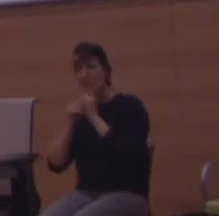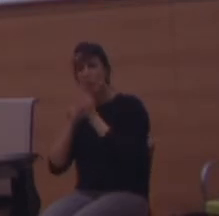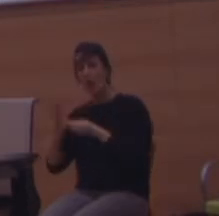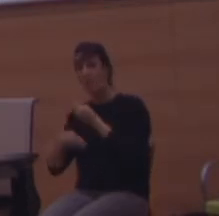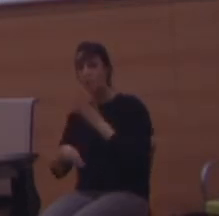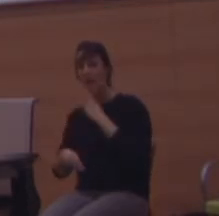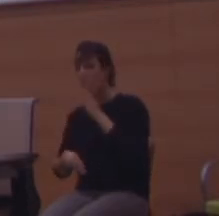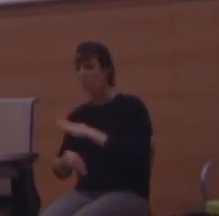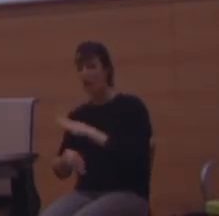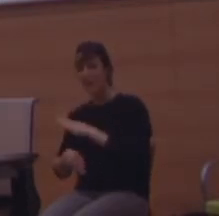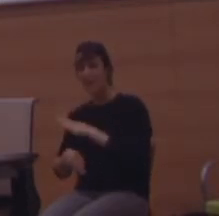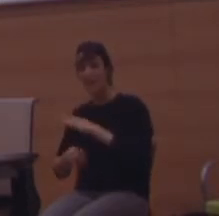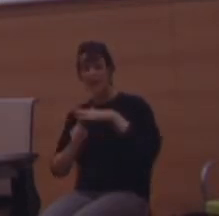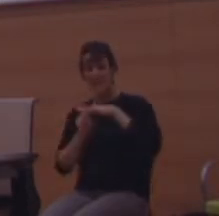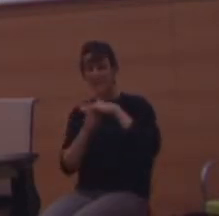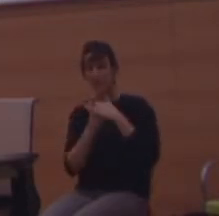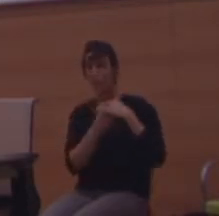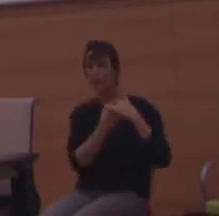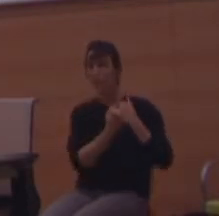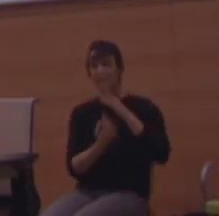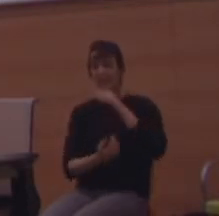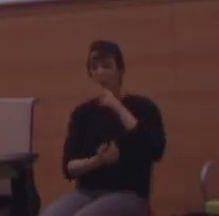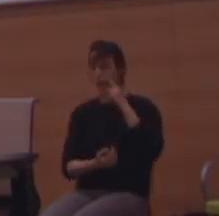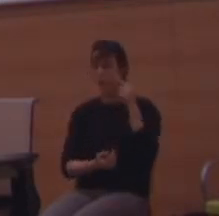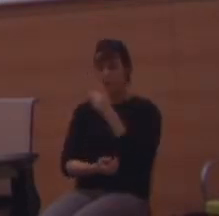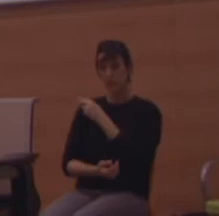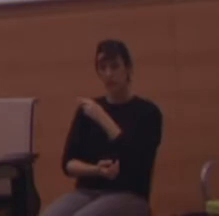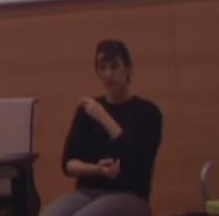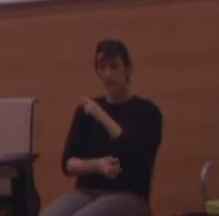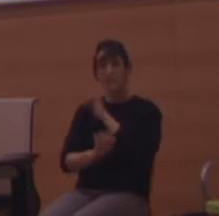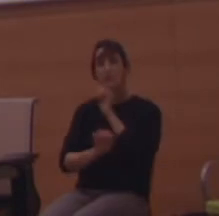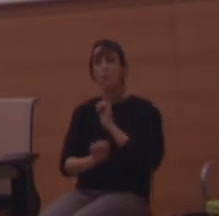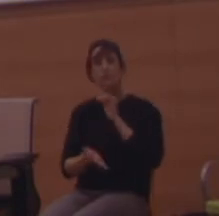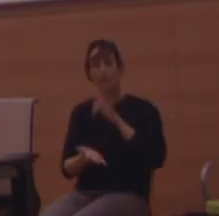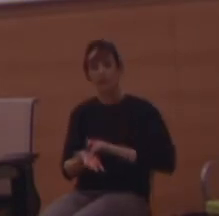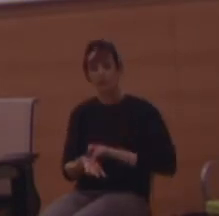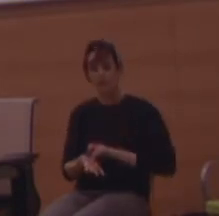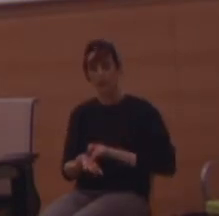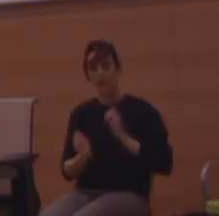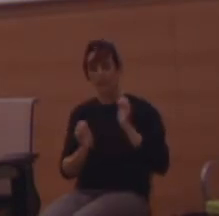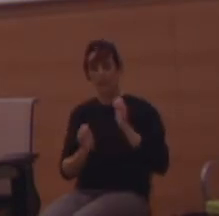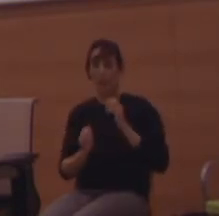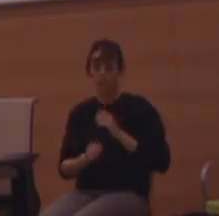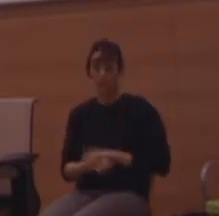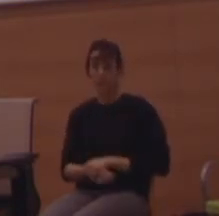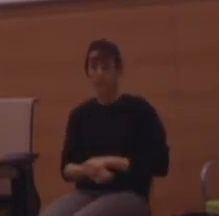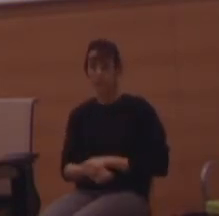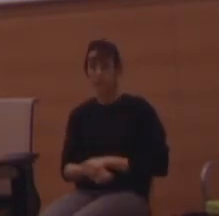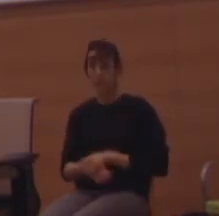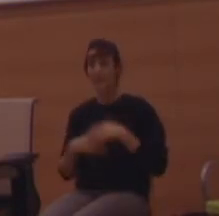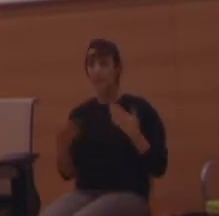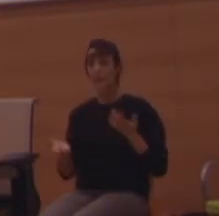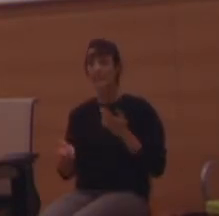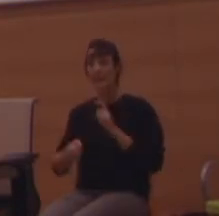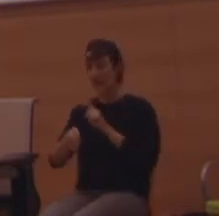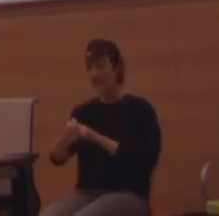muy difícil que lleguemos a las situaciones a lo mejor que vamos a ver ahora en lo que os voy a contar yo, ¿no? De la diabetes